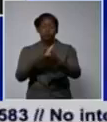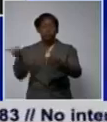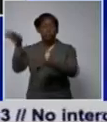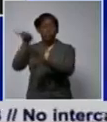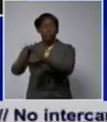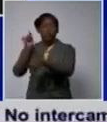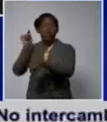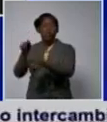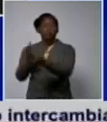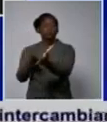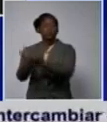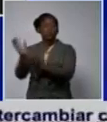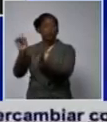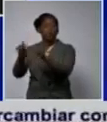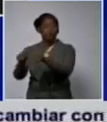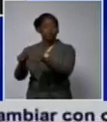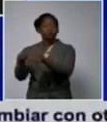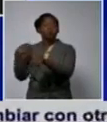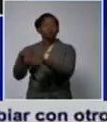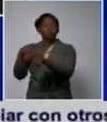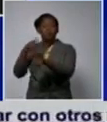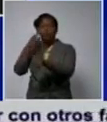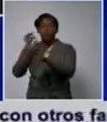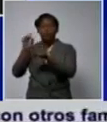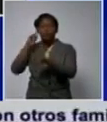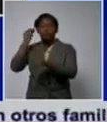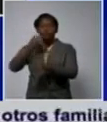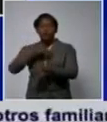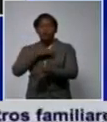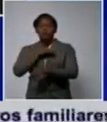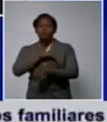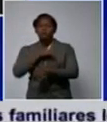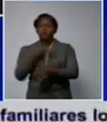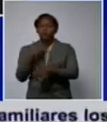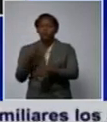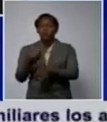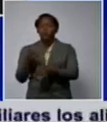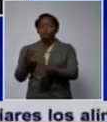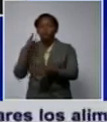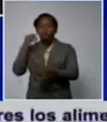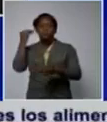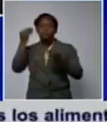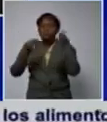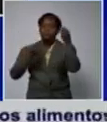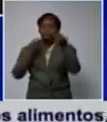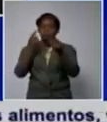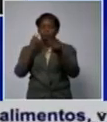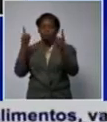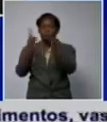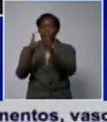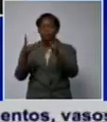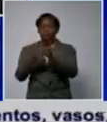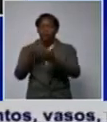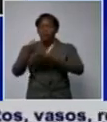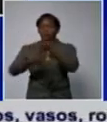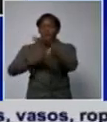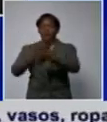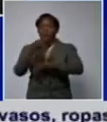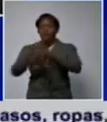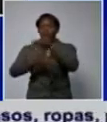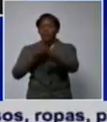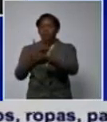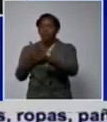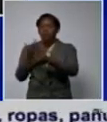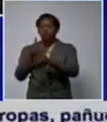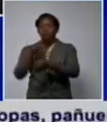de dengue durante todos los años. Y ahí se ve, hace un resumen muy útil de cuáles son los